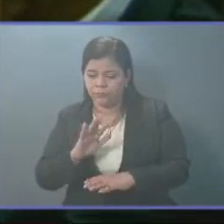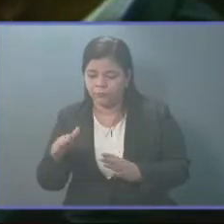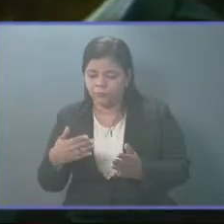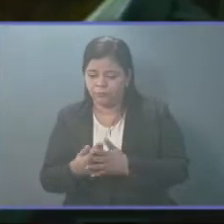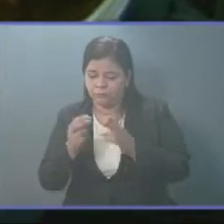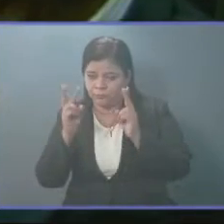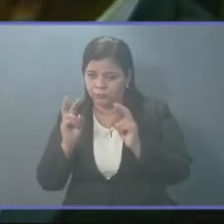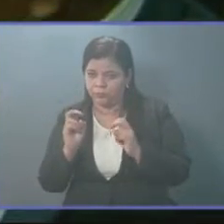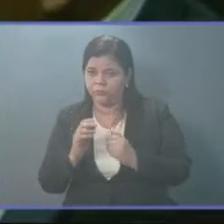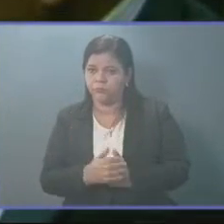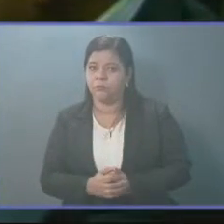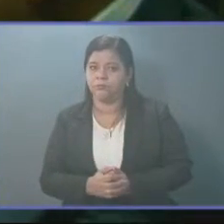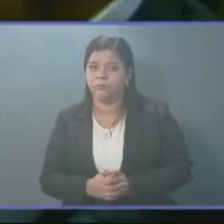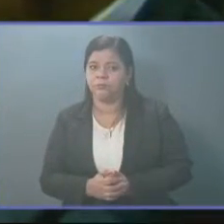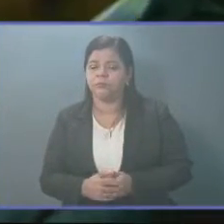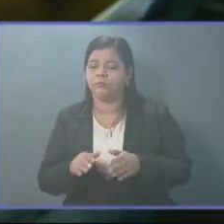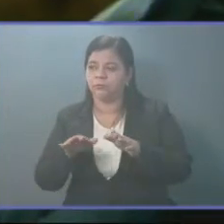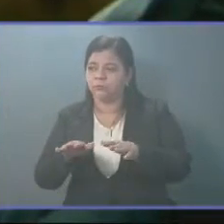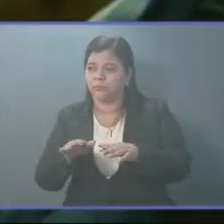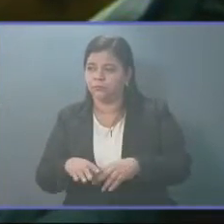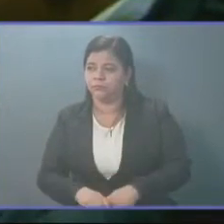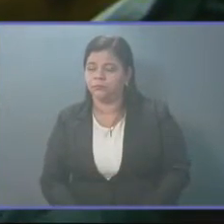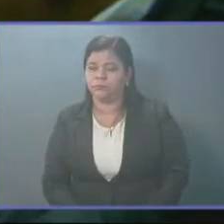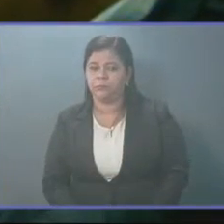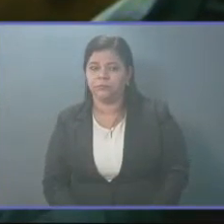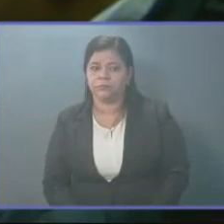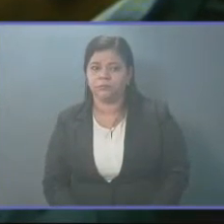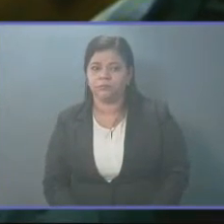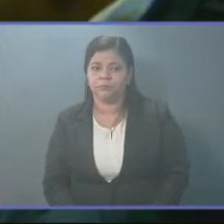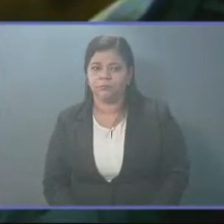este tema. Gracias.